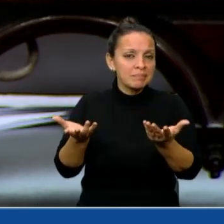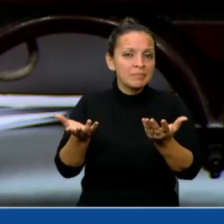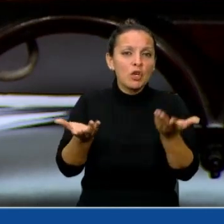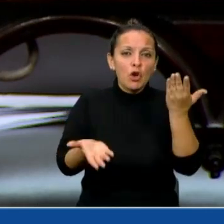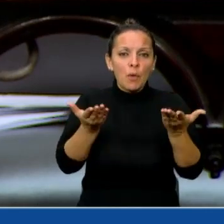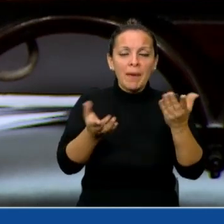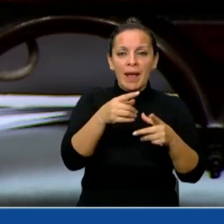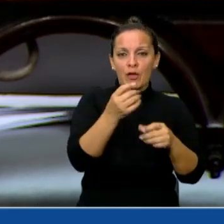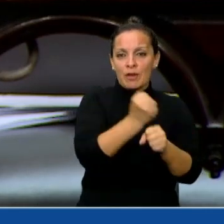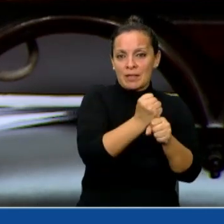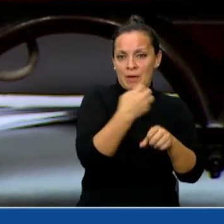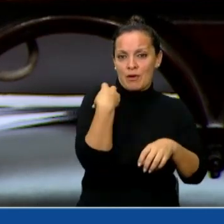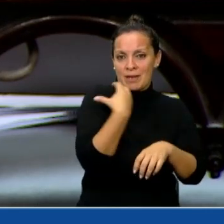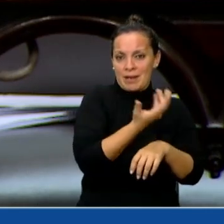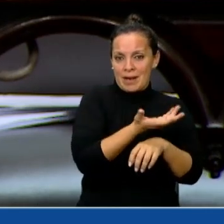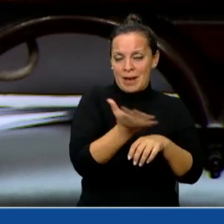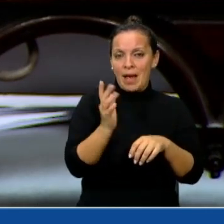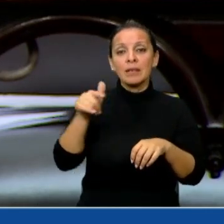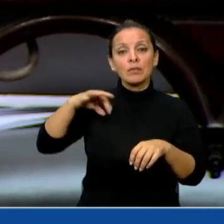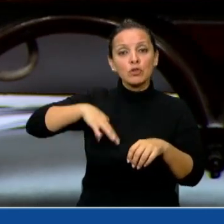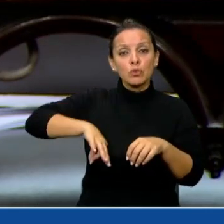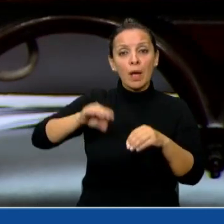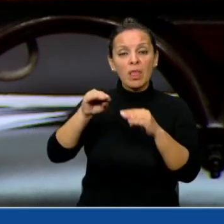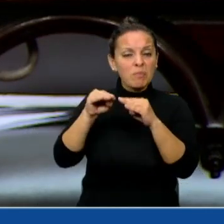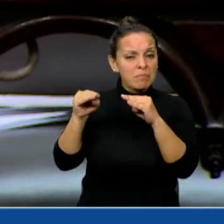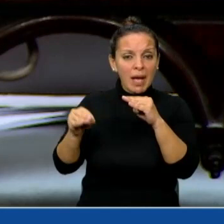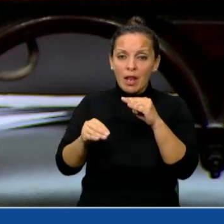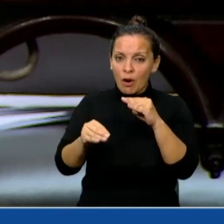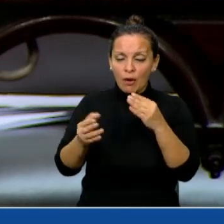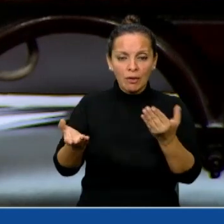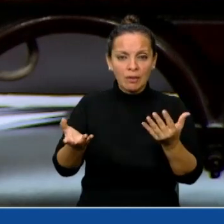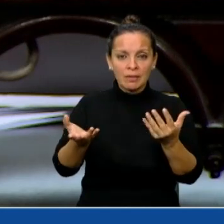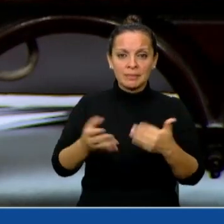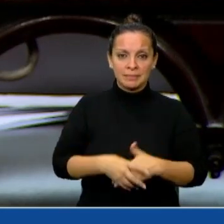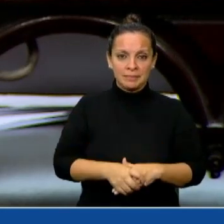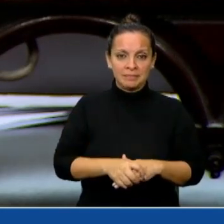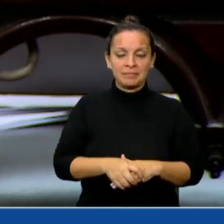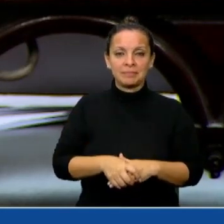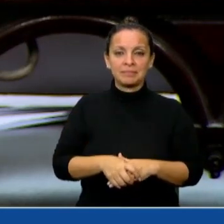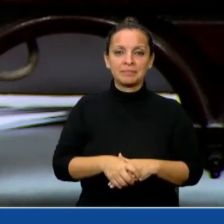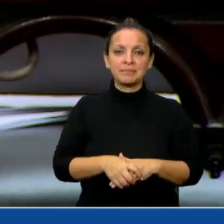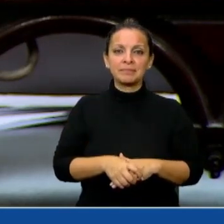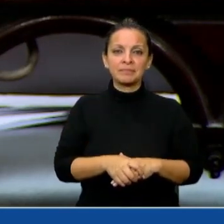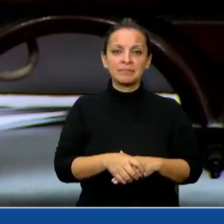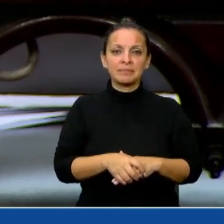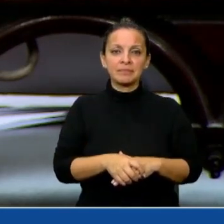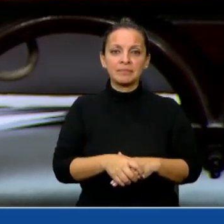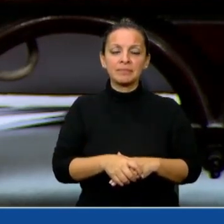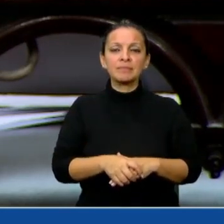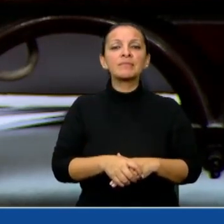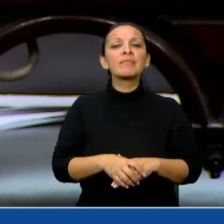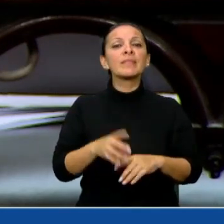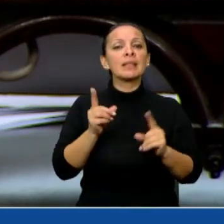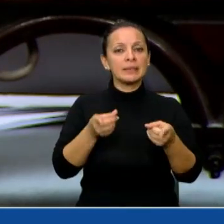general y que tienen una remuneración menor que el resto de los sectores de la actividad económica.